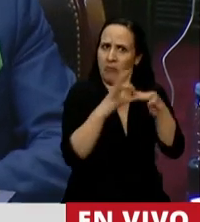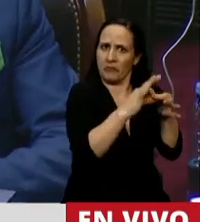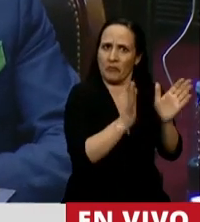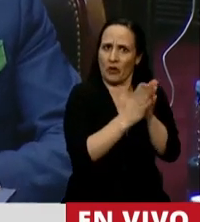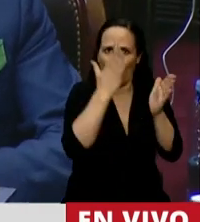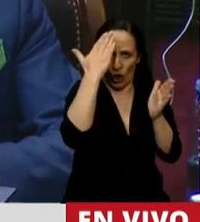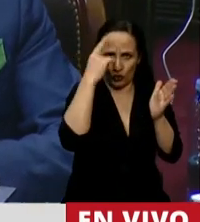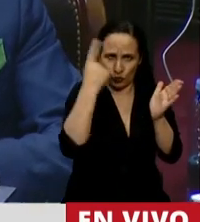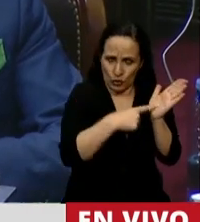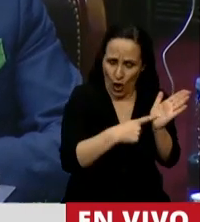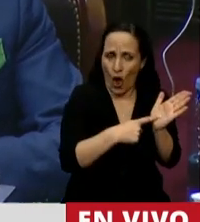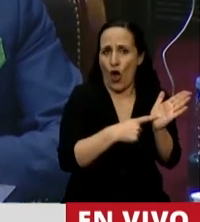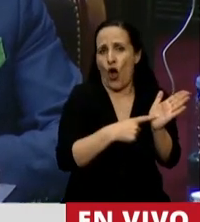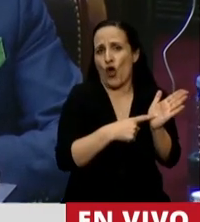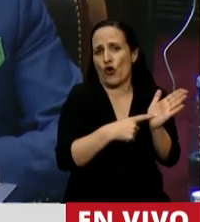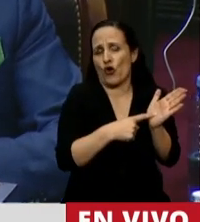Nacional como